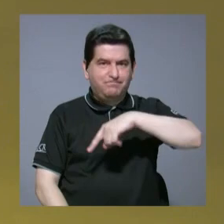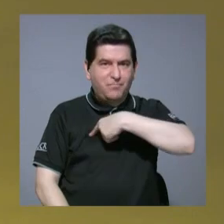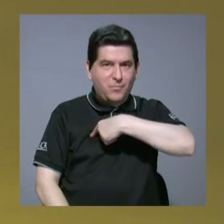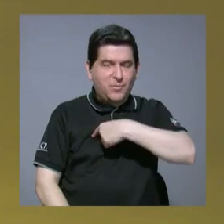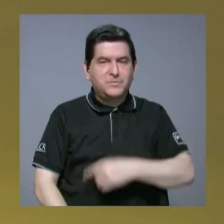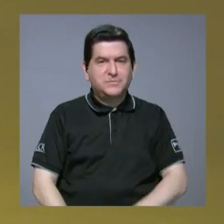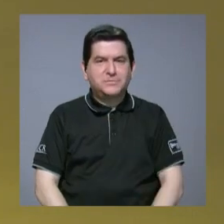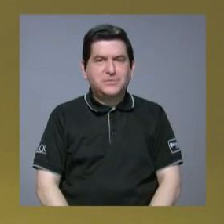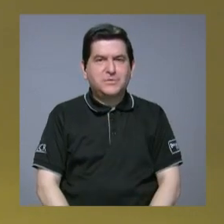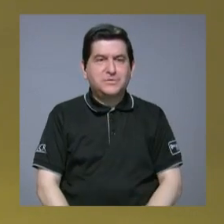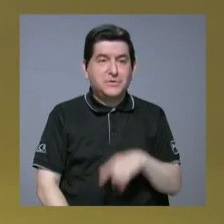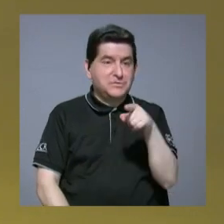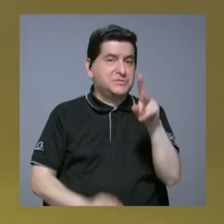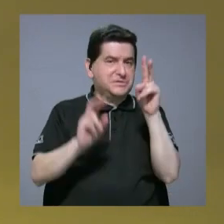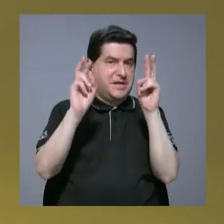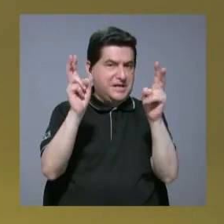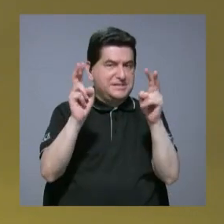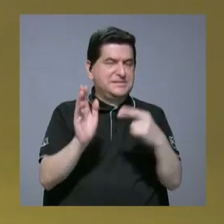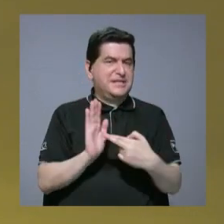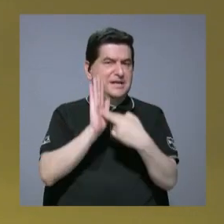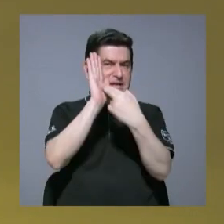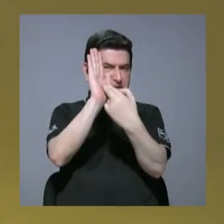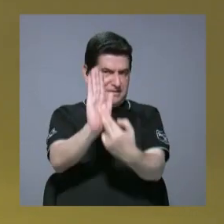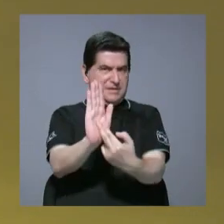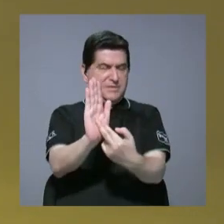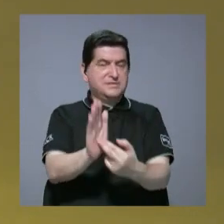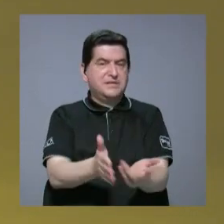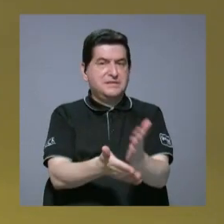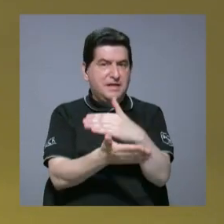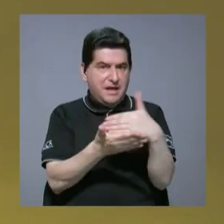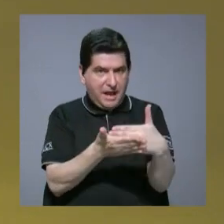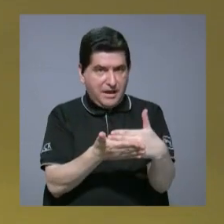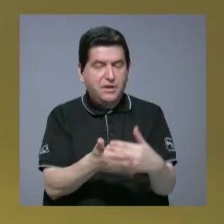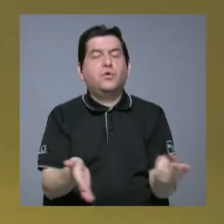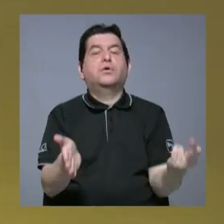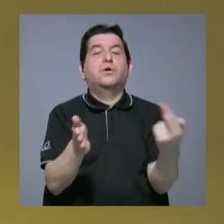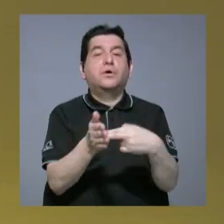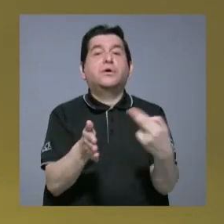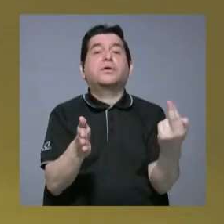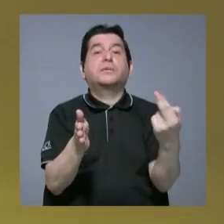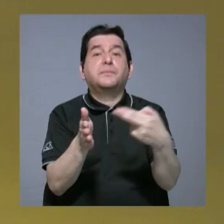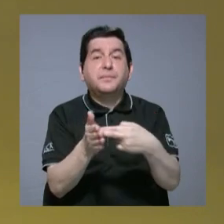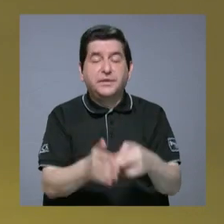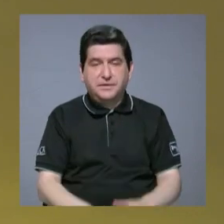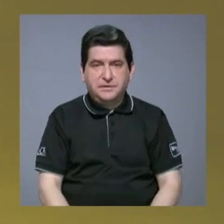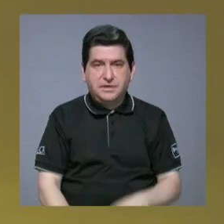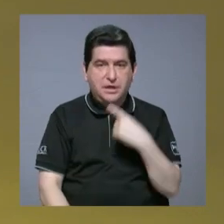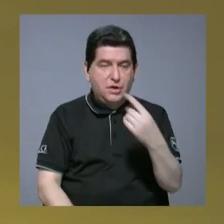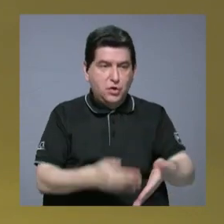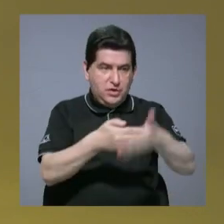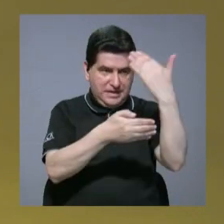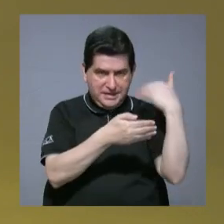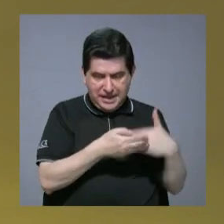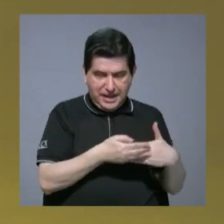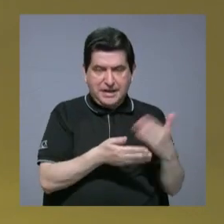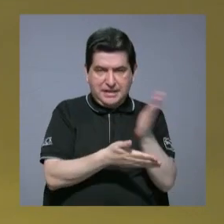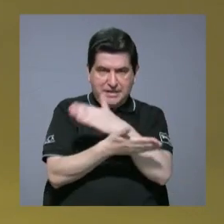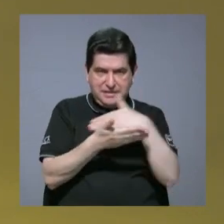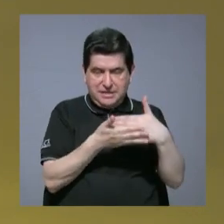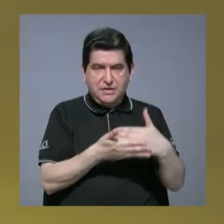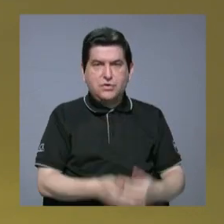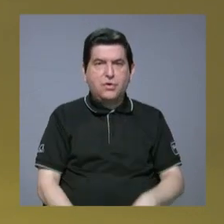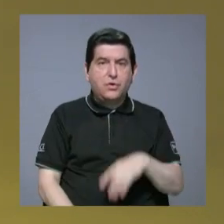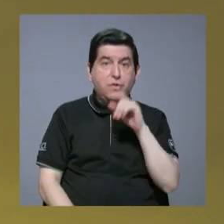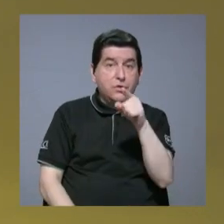pues este tema representa algo, y repito lo que dije en el segmento anterior, que usted